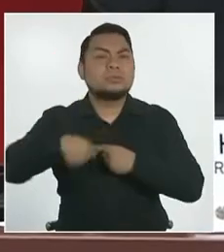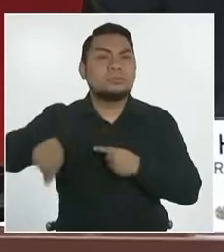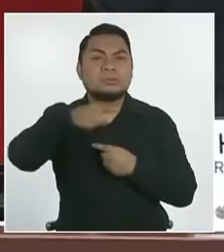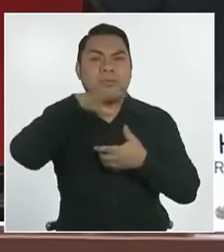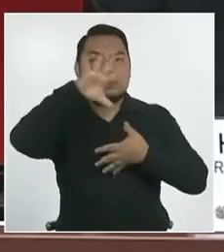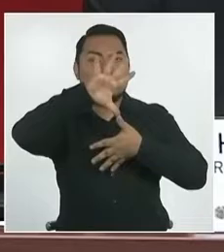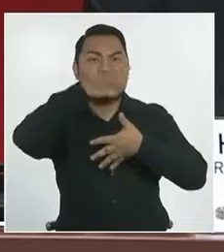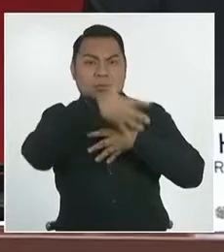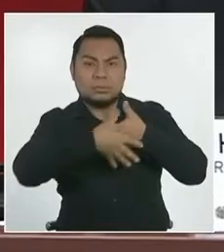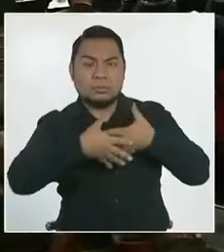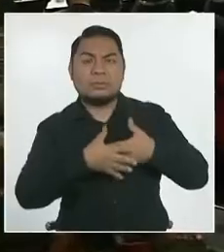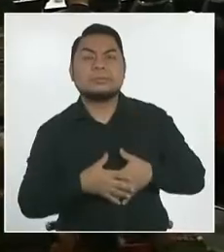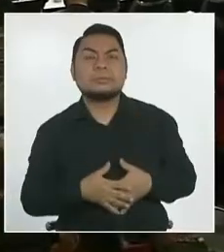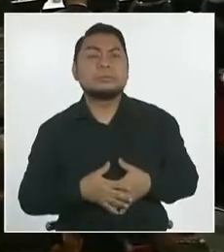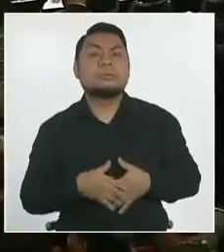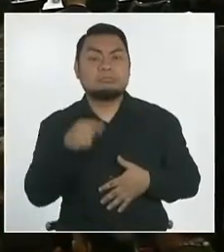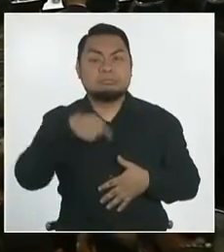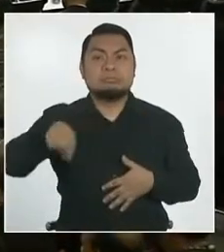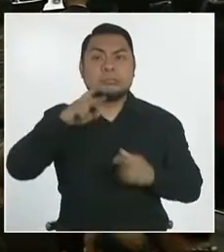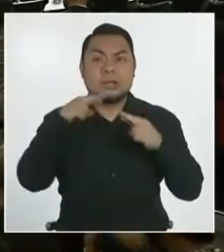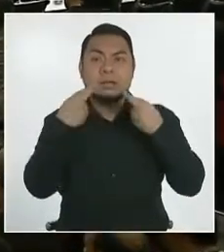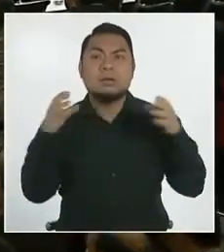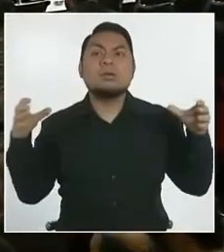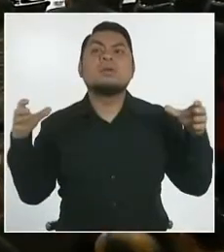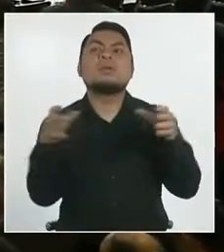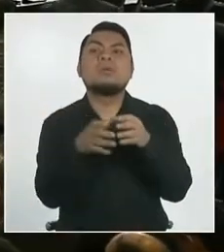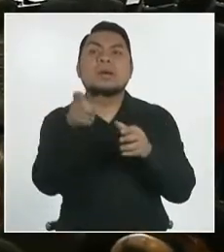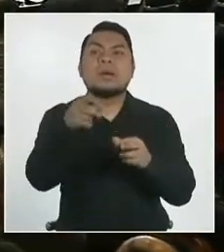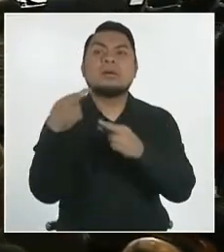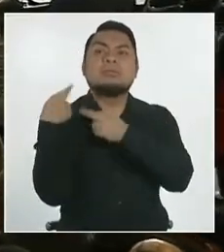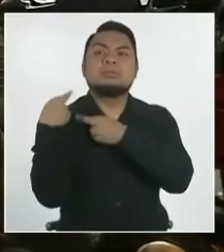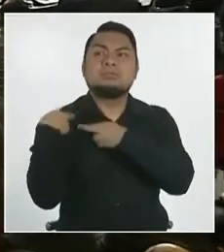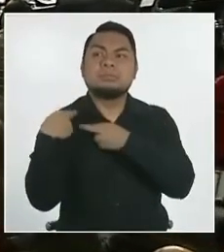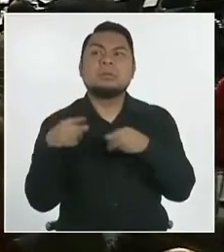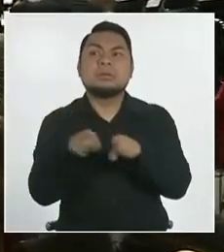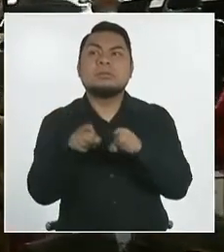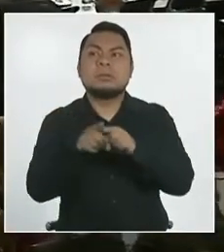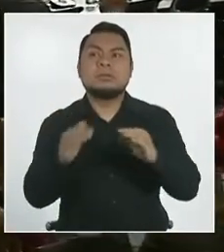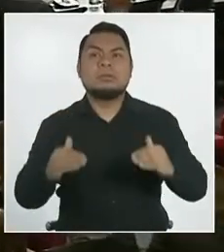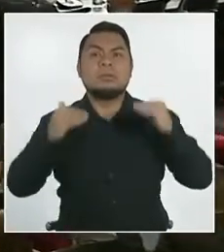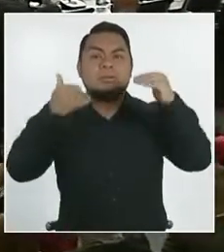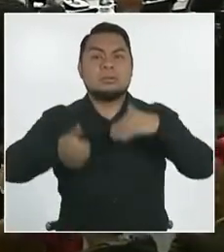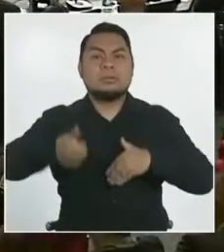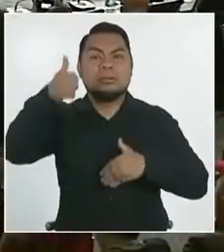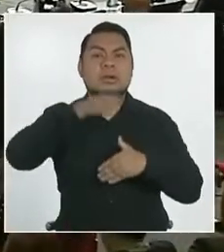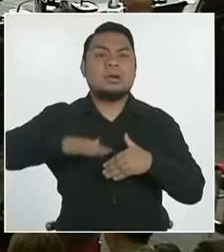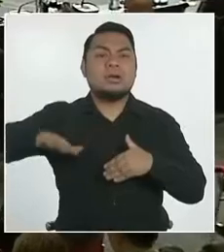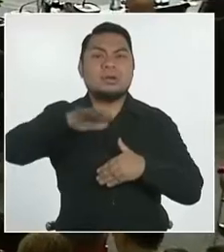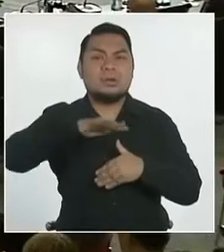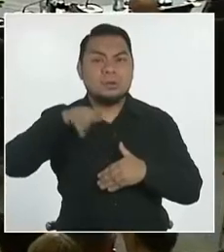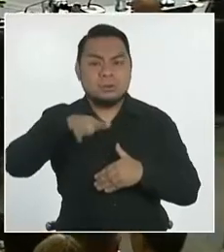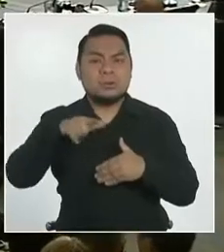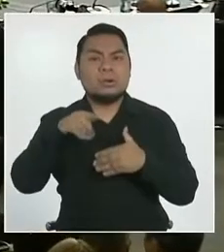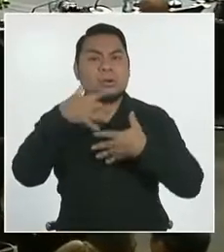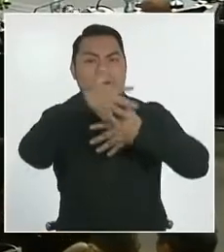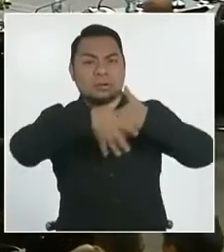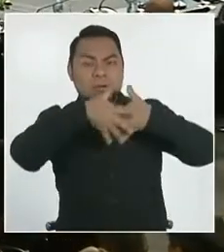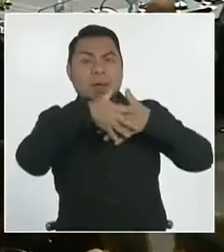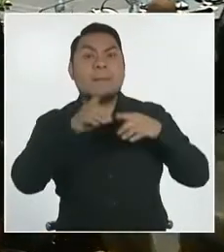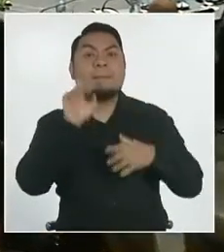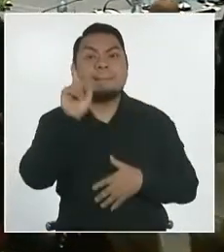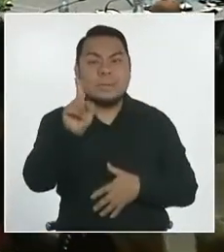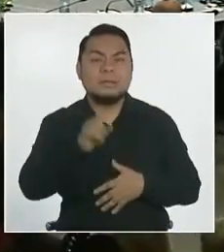continente, que reúne a jefes de delegaciones y a altos funcionarios de la región. Sin